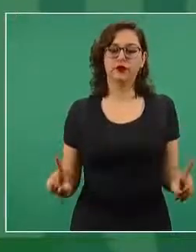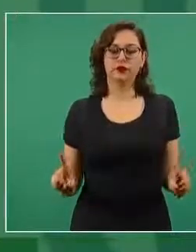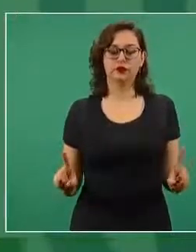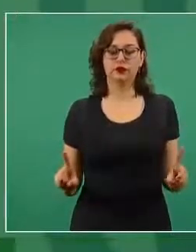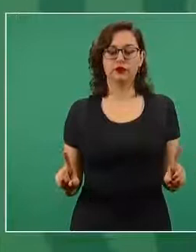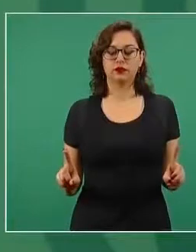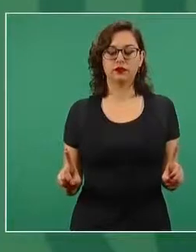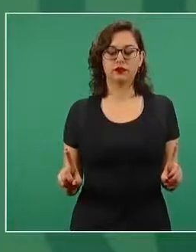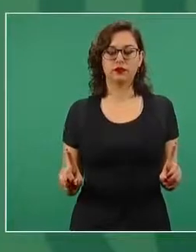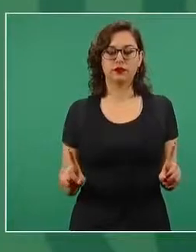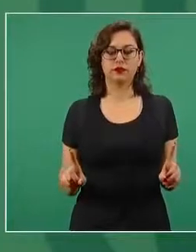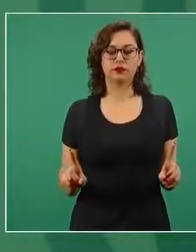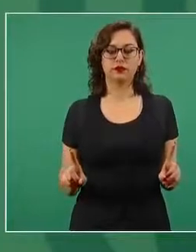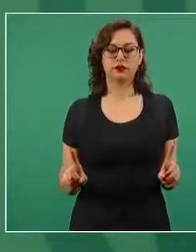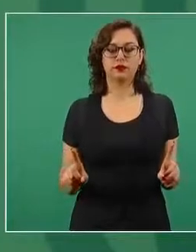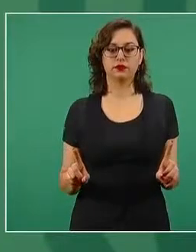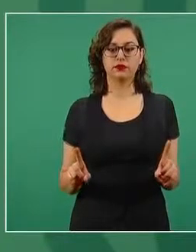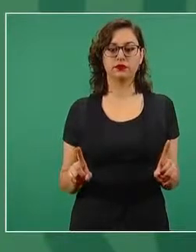existe eso.